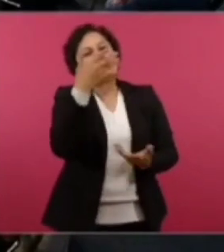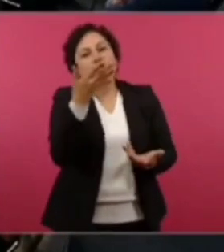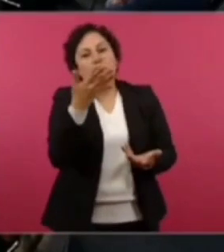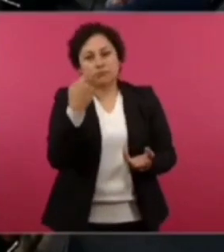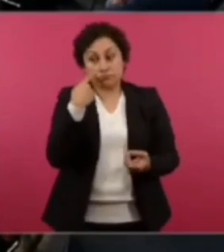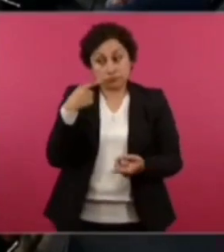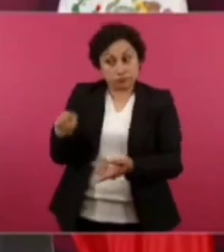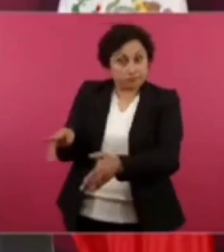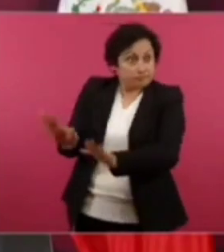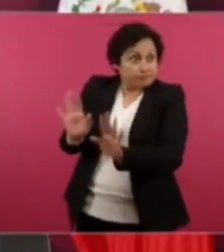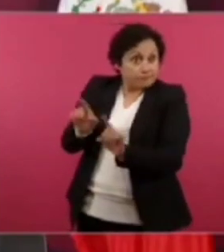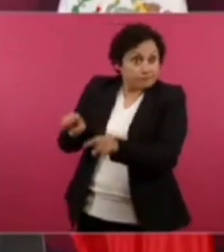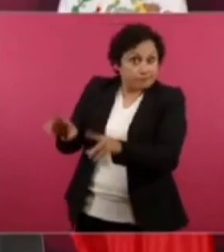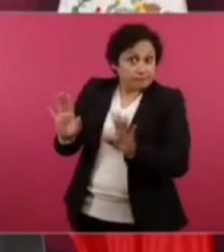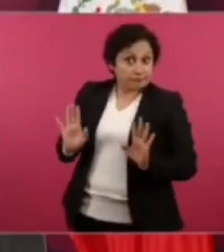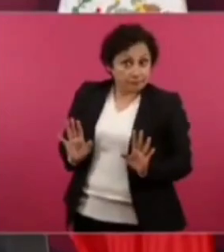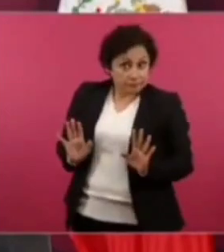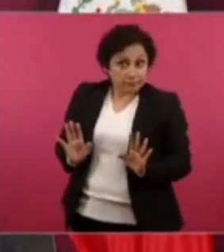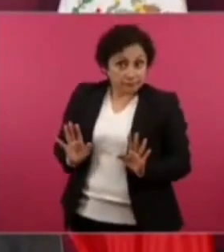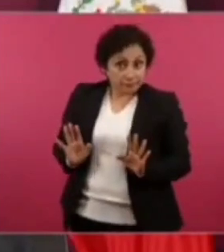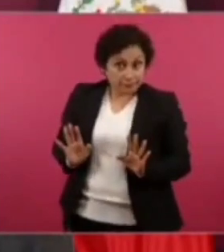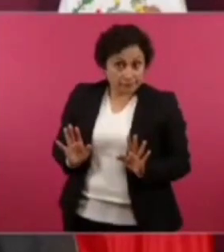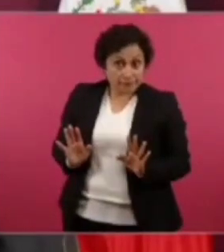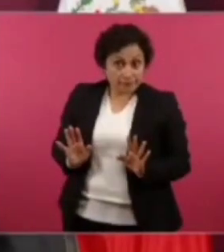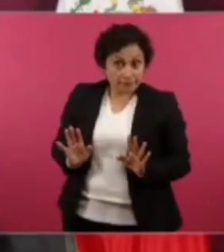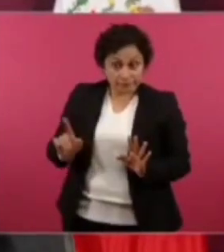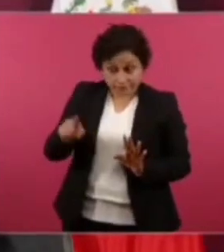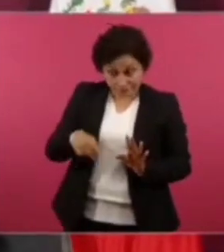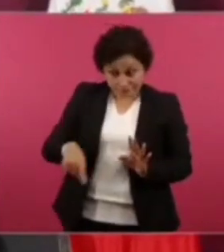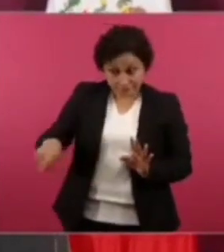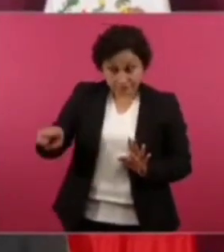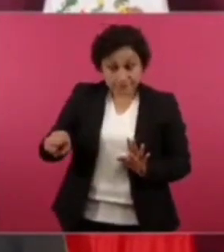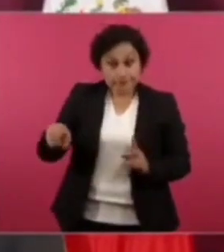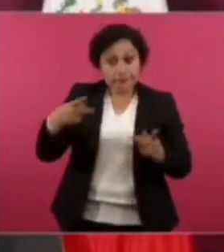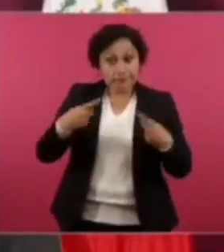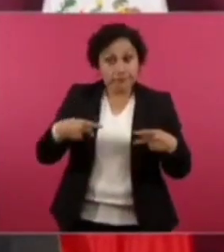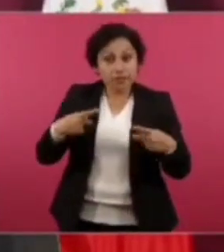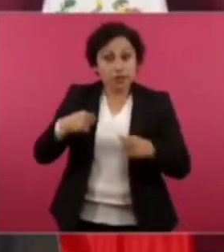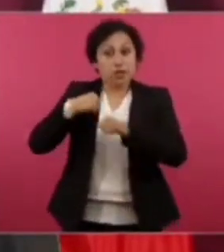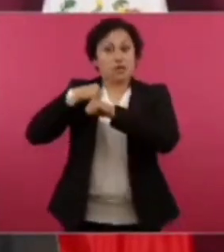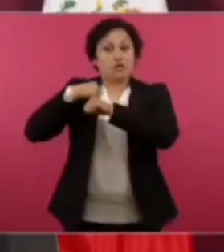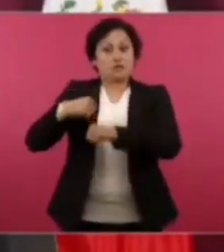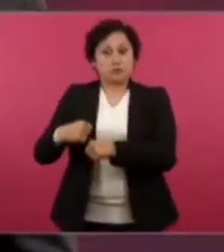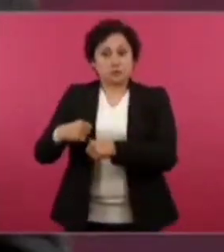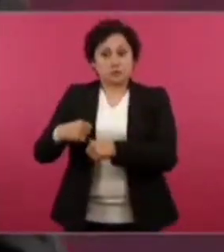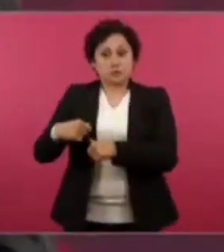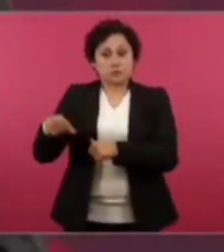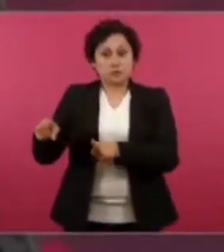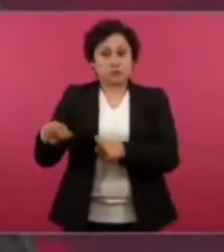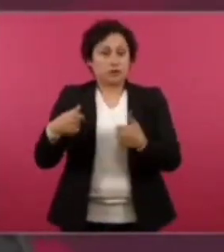y se prestaran los que ocuparan esos cargos, había que pagarles bien.